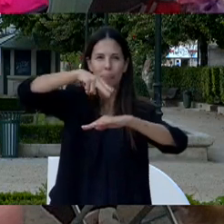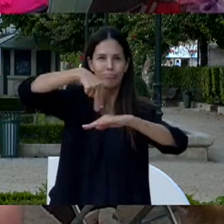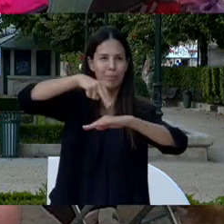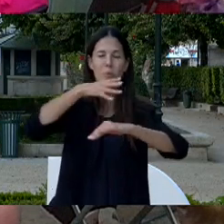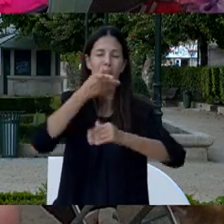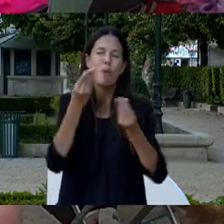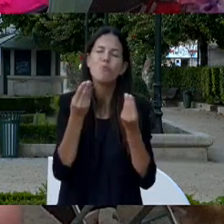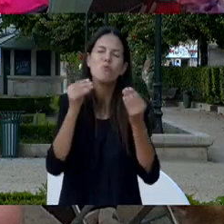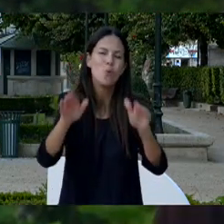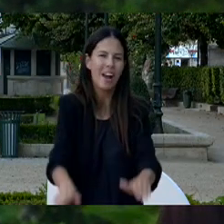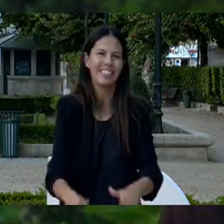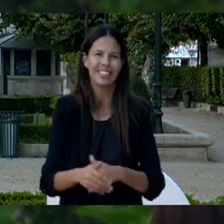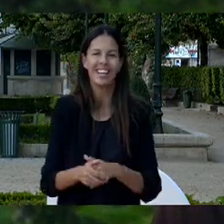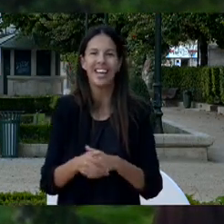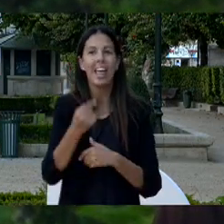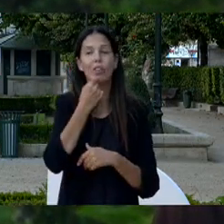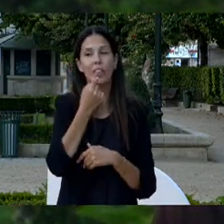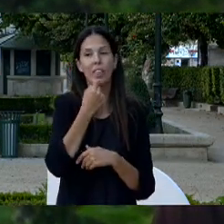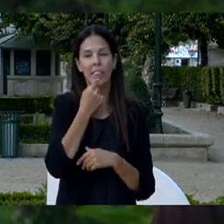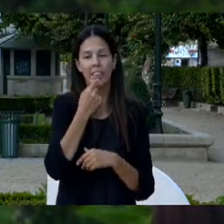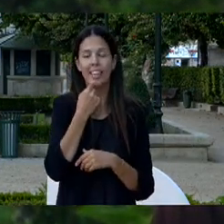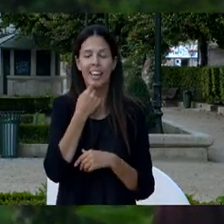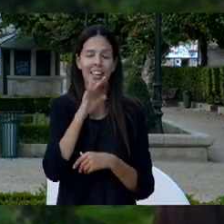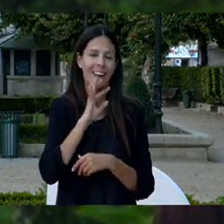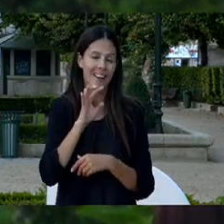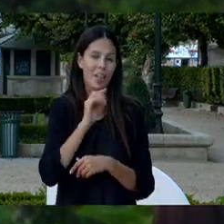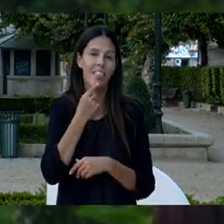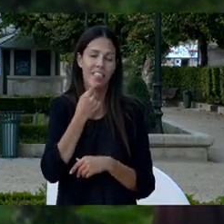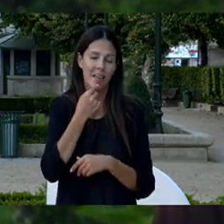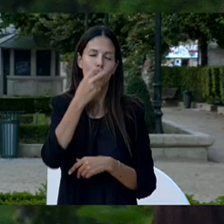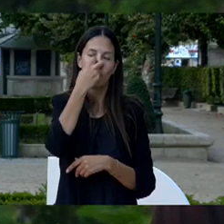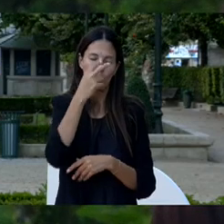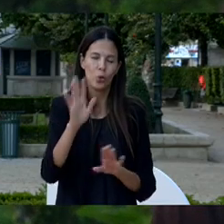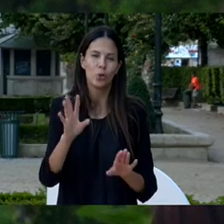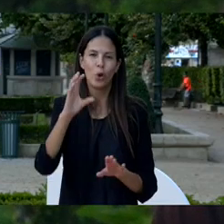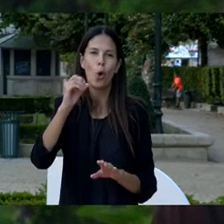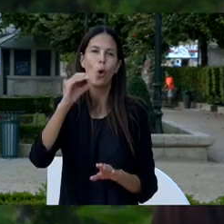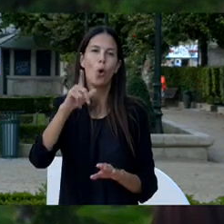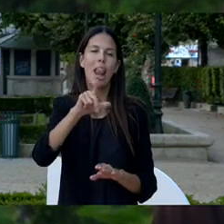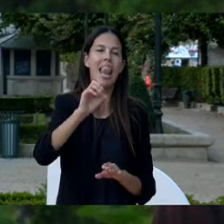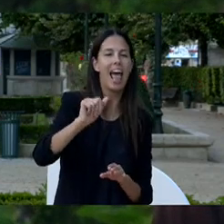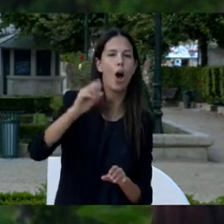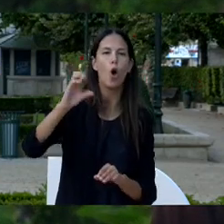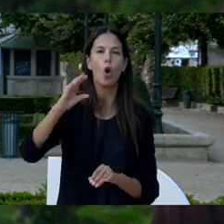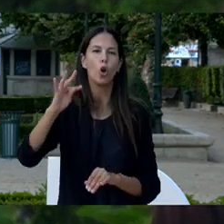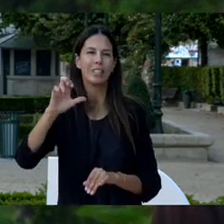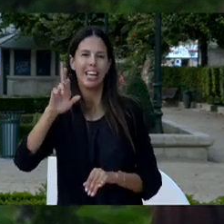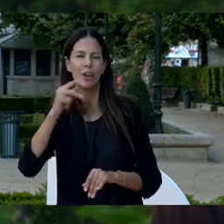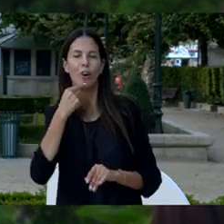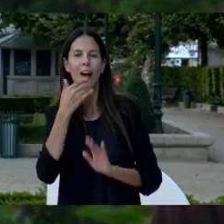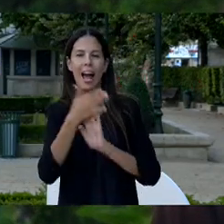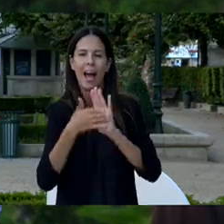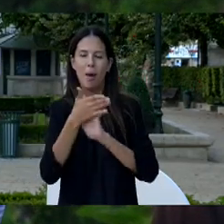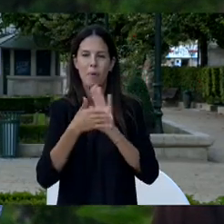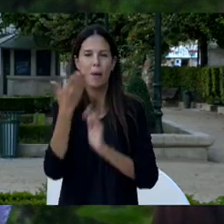pequerrechiña que eran. E decía, curiosamente, Lotero, que era como le llamaban habitualmente, nos hablaba, sin embargo,